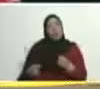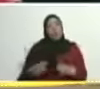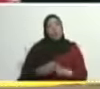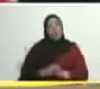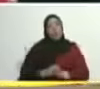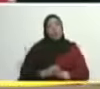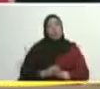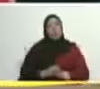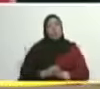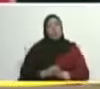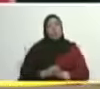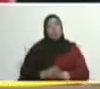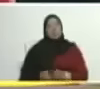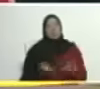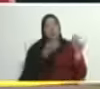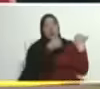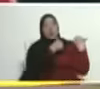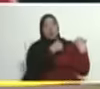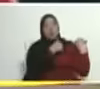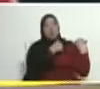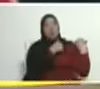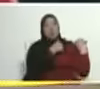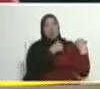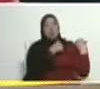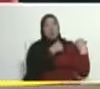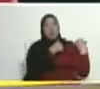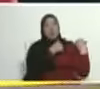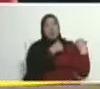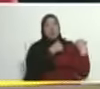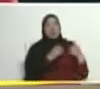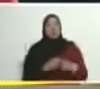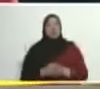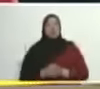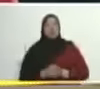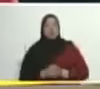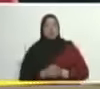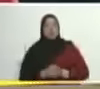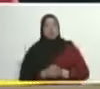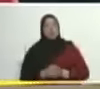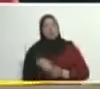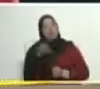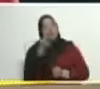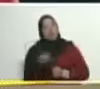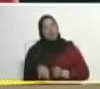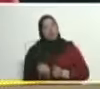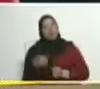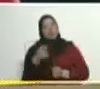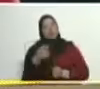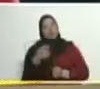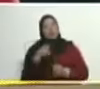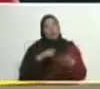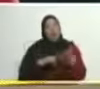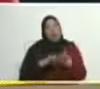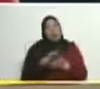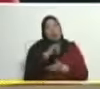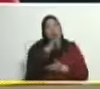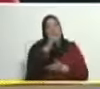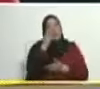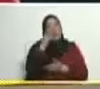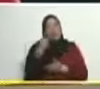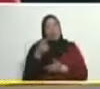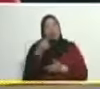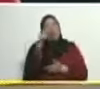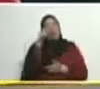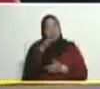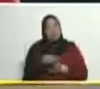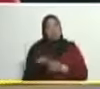para embarcarlos y también llevaron aviones que volaron